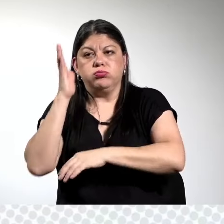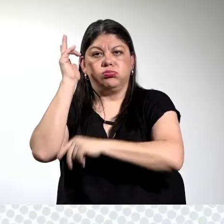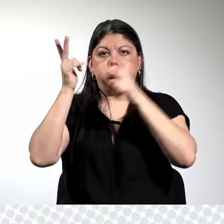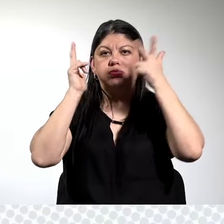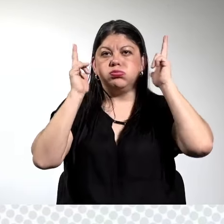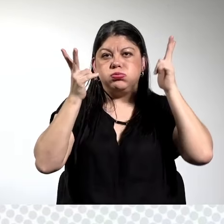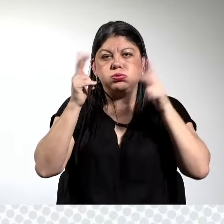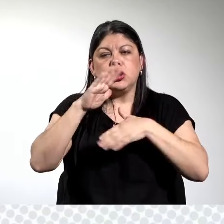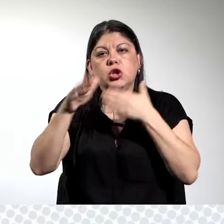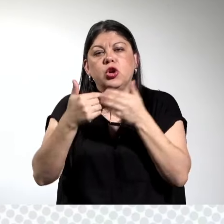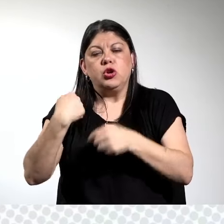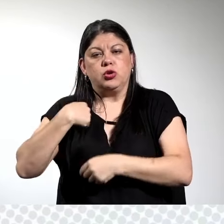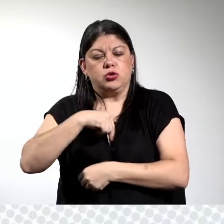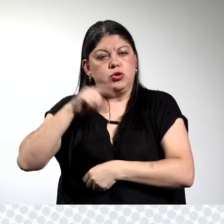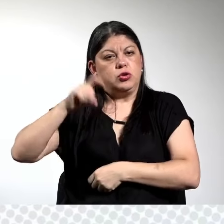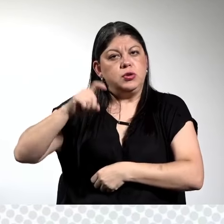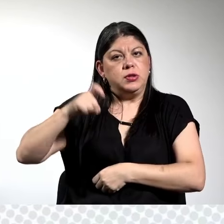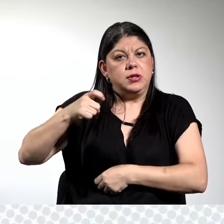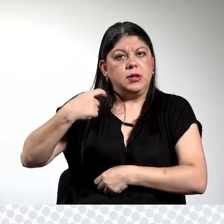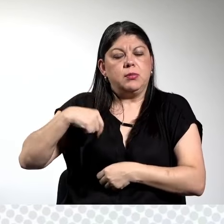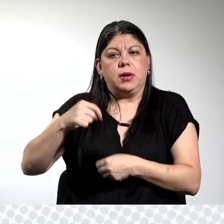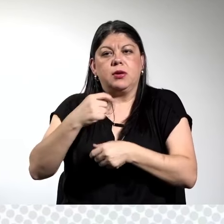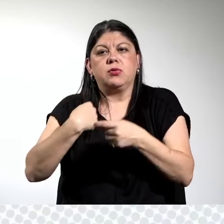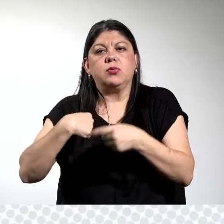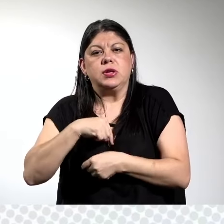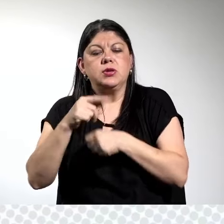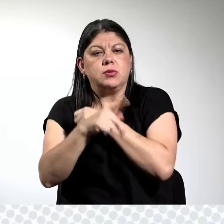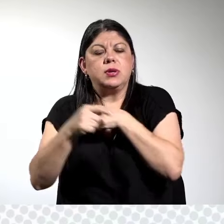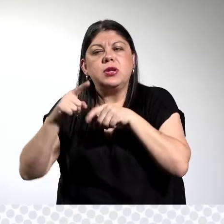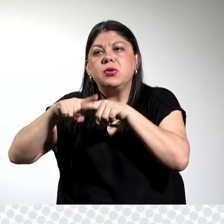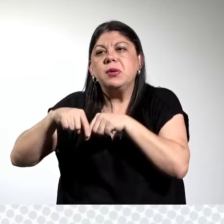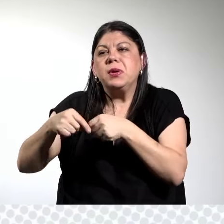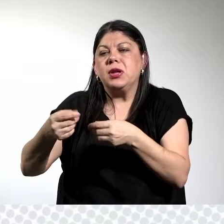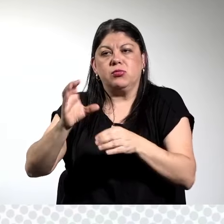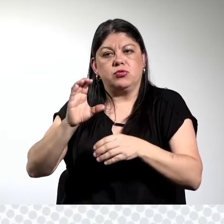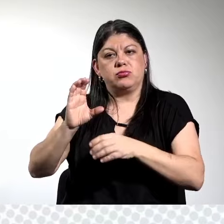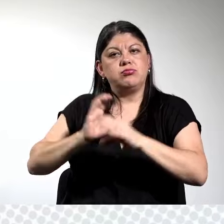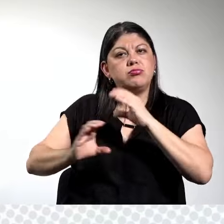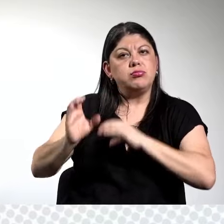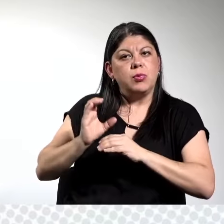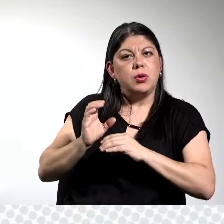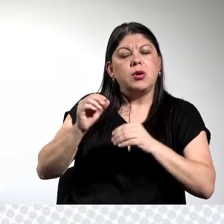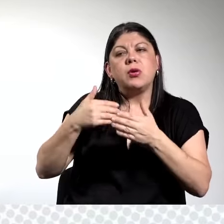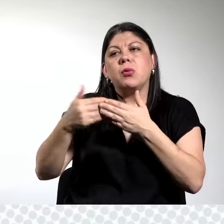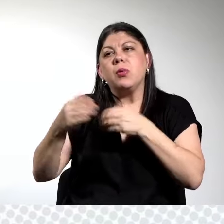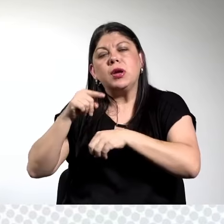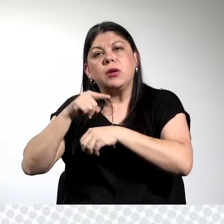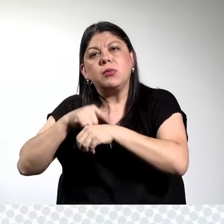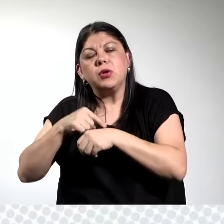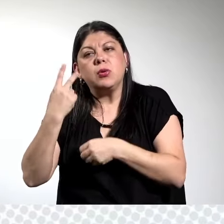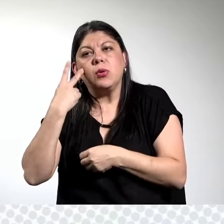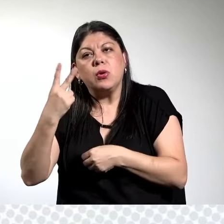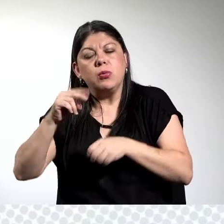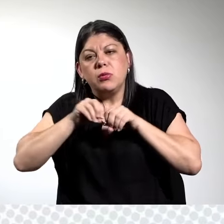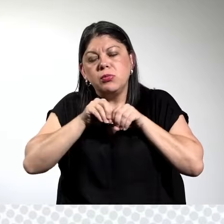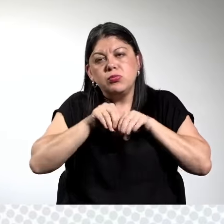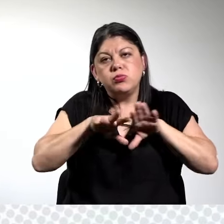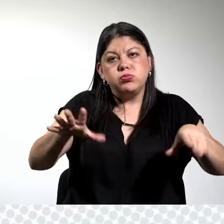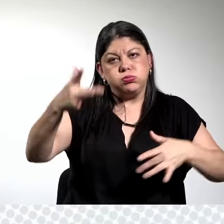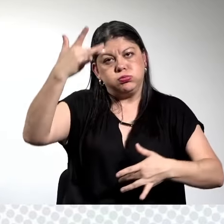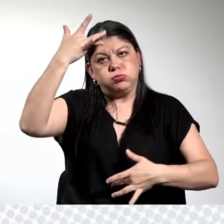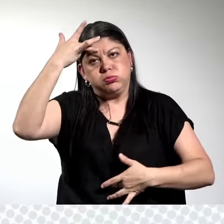sino en todo lo que necesitamos para tener, no estemos dependiendo de los vaivenes del mercado que en cualquier momento, como nos ha pasado, como lo vivimos en la pandemia, nos